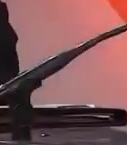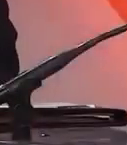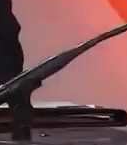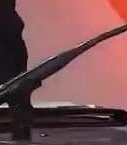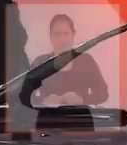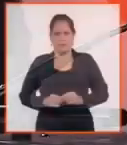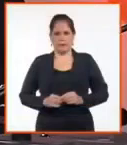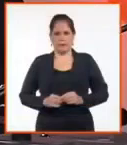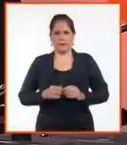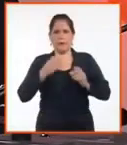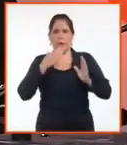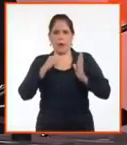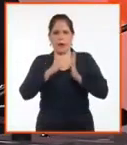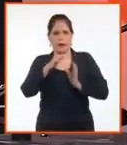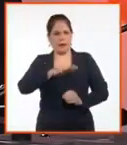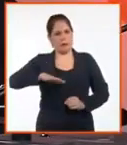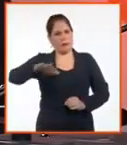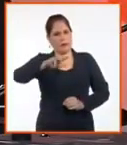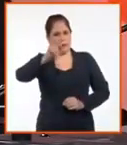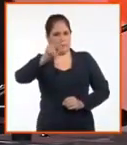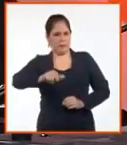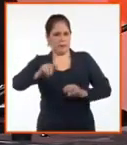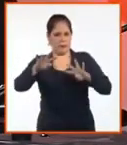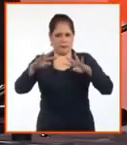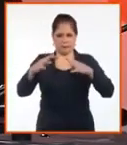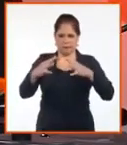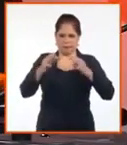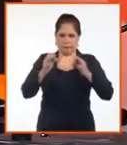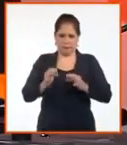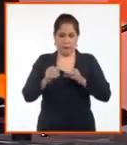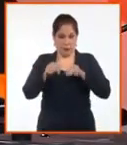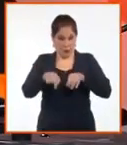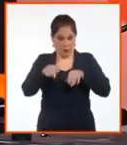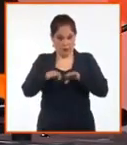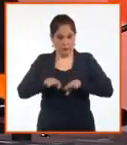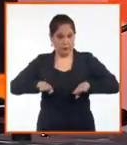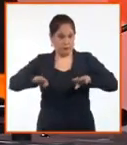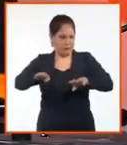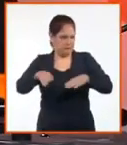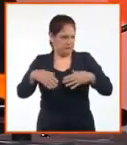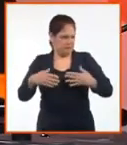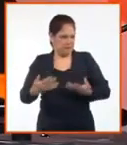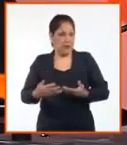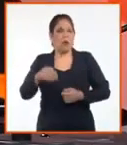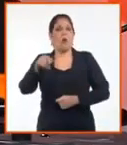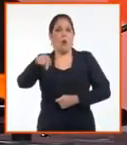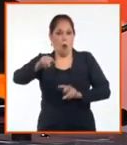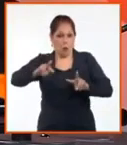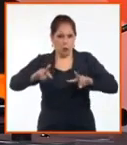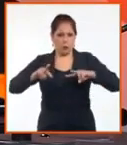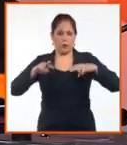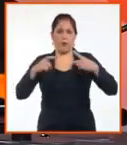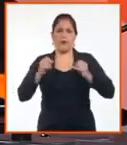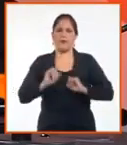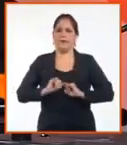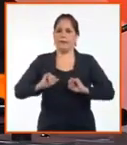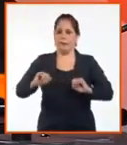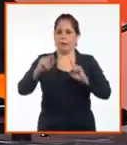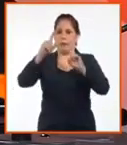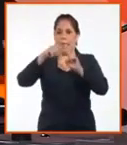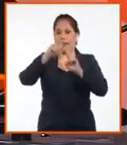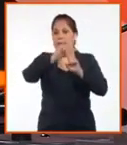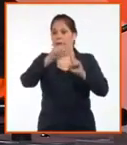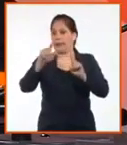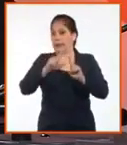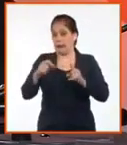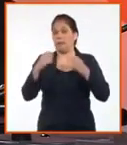muy buenas tardes estimados televidentes y radioyentes la mesa redonda se acerca nuevamente a un tema de alto